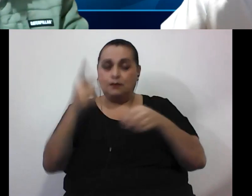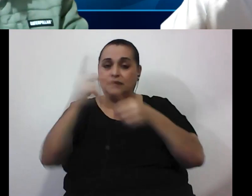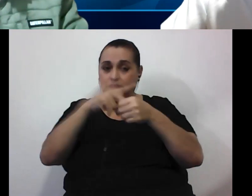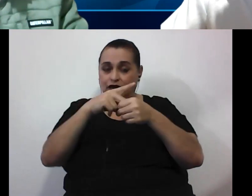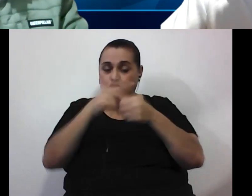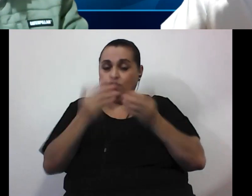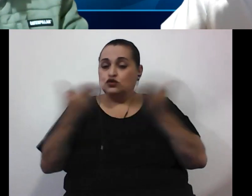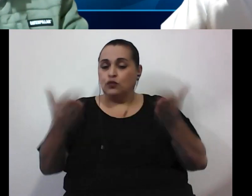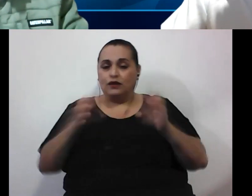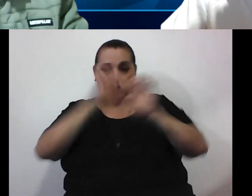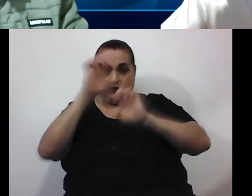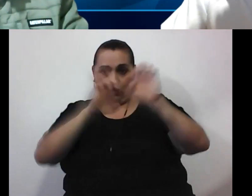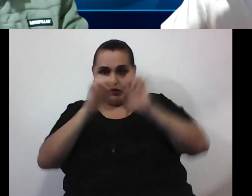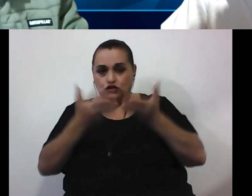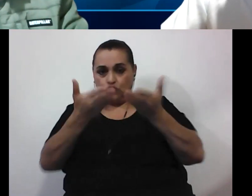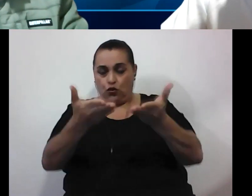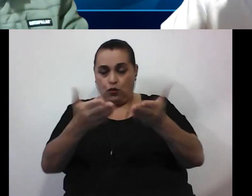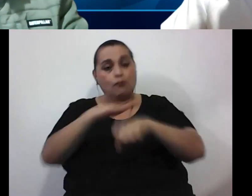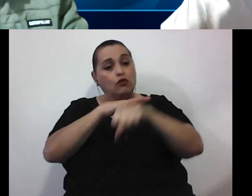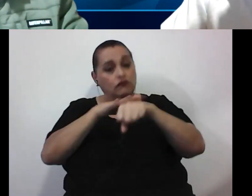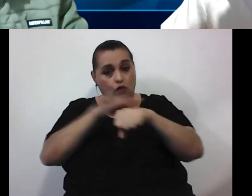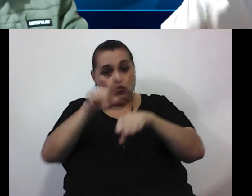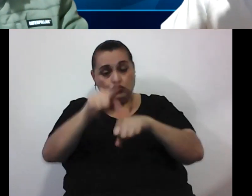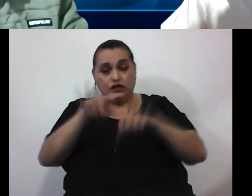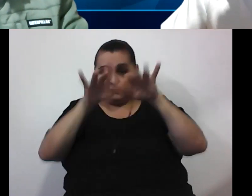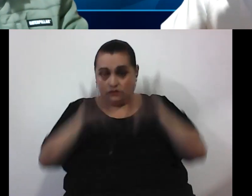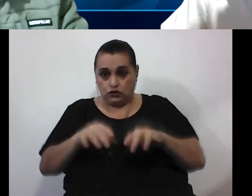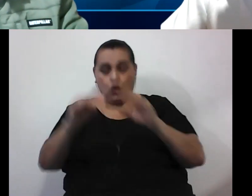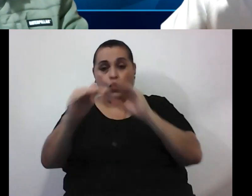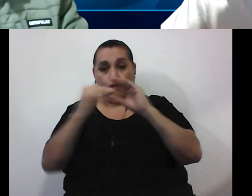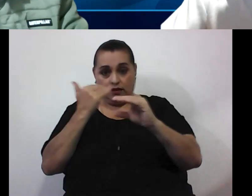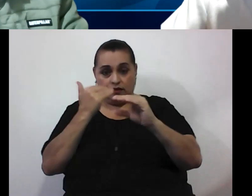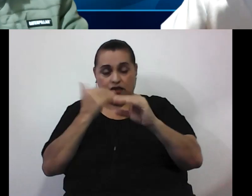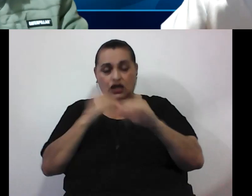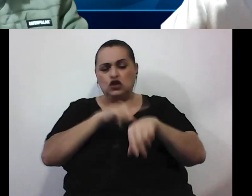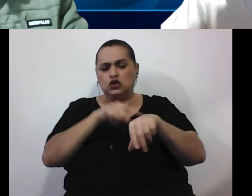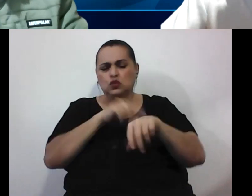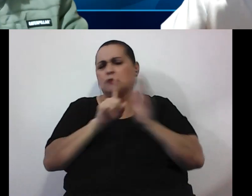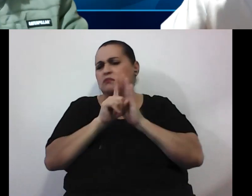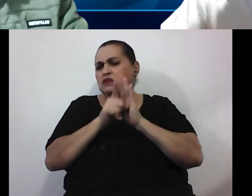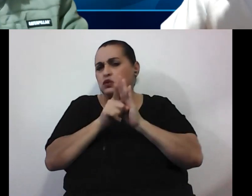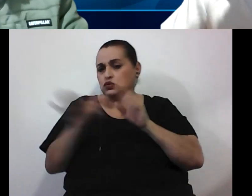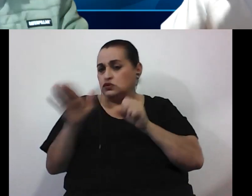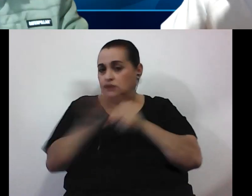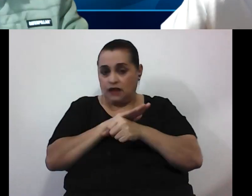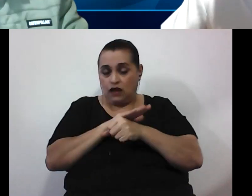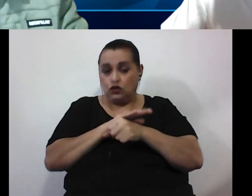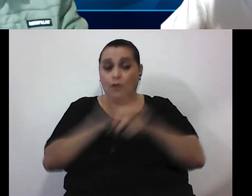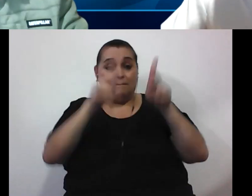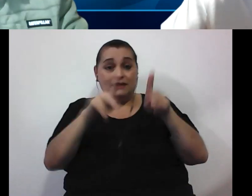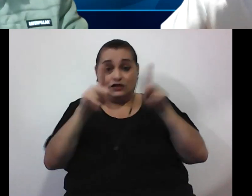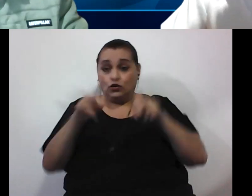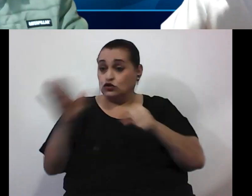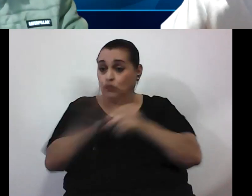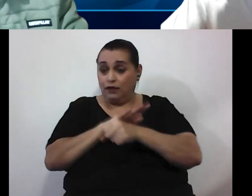instrumento de evaluación. Les pedimos que por favor lo completen. Duran unos pocos minutos completándolo y a las personas que lo completen